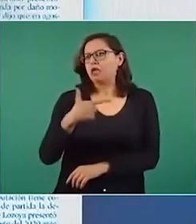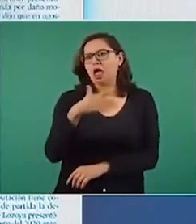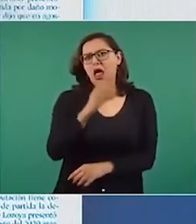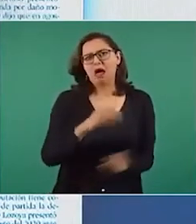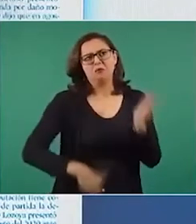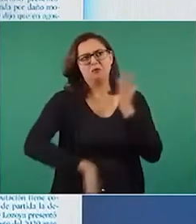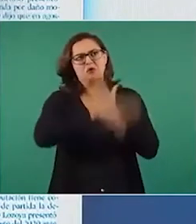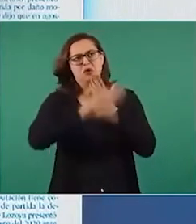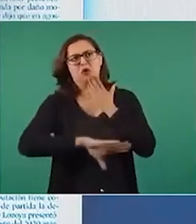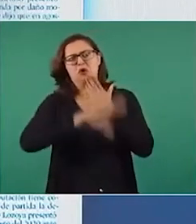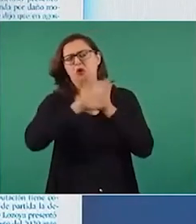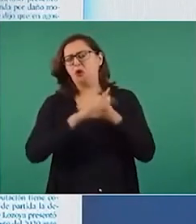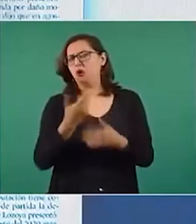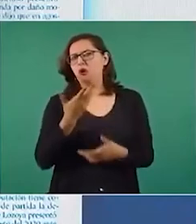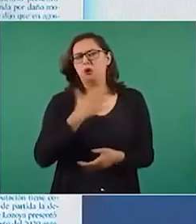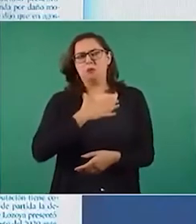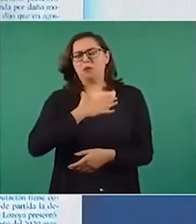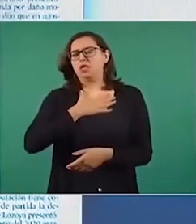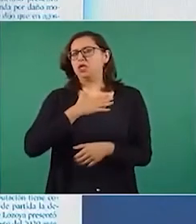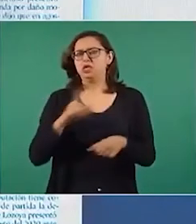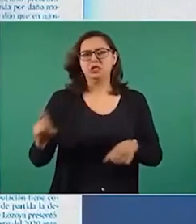¿Qué tengo que ver yo